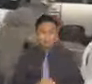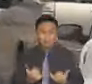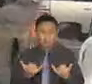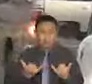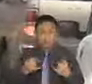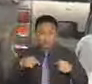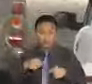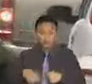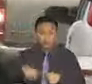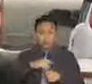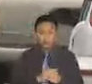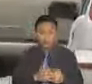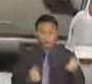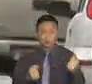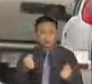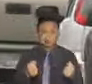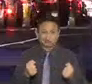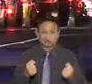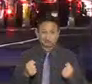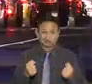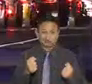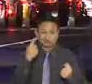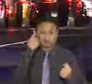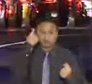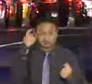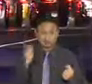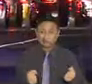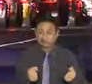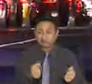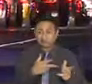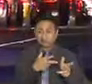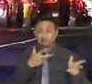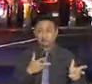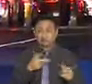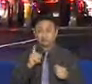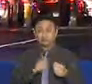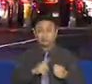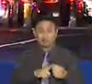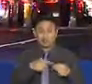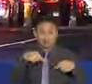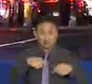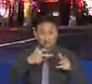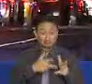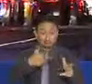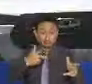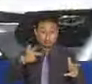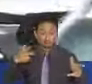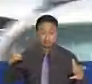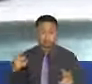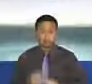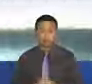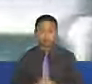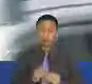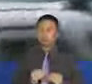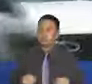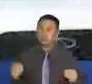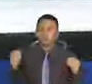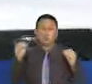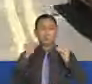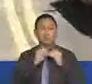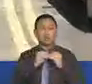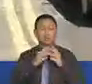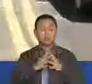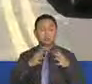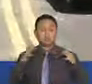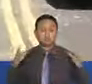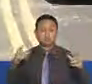tanto si usted está detrás de un volante en Quito las congestiones vehiculares se incrementan de forma